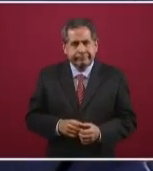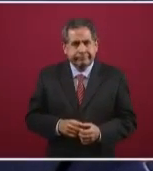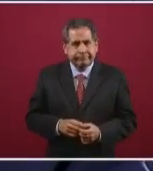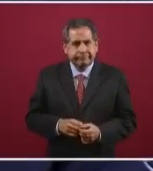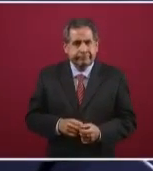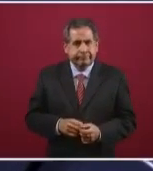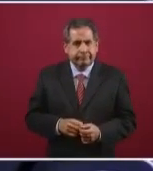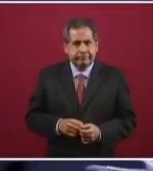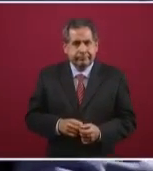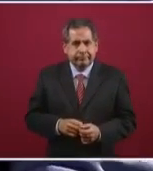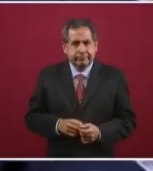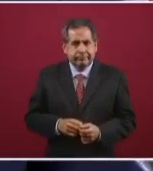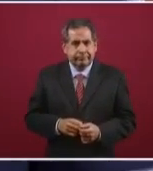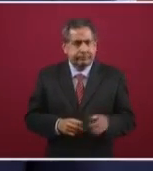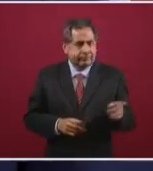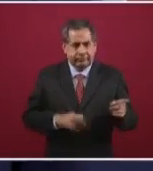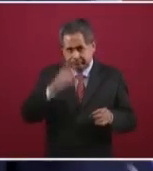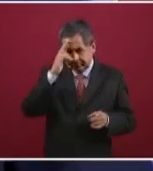el